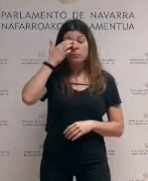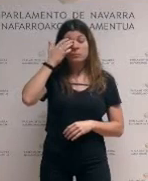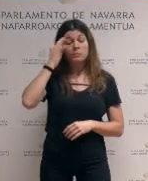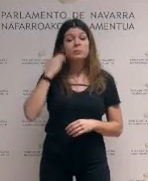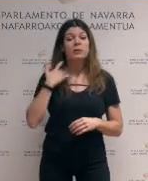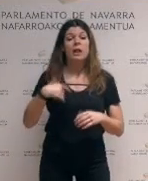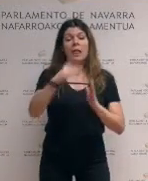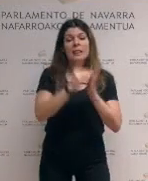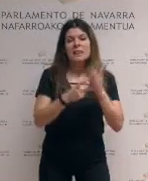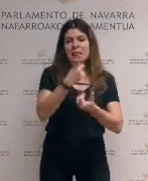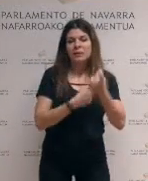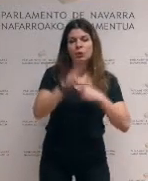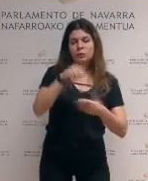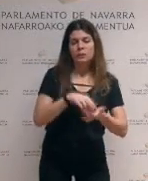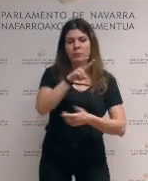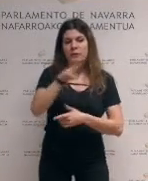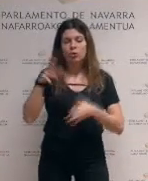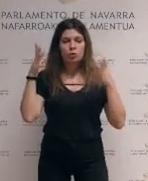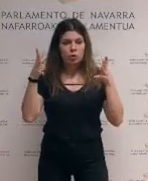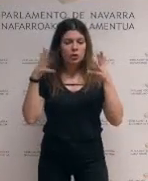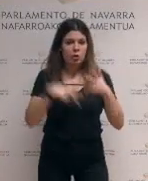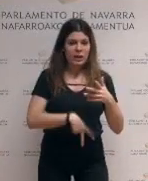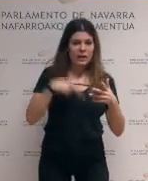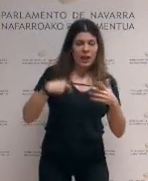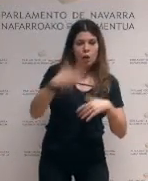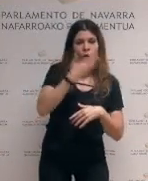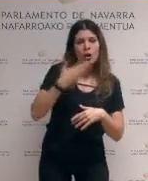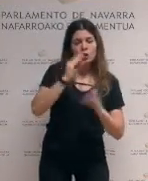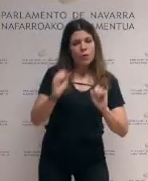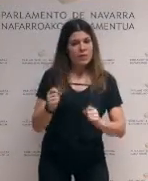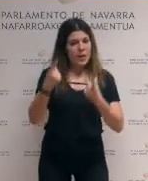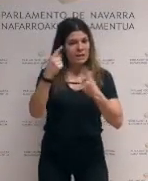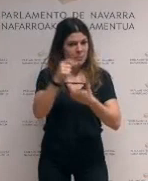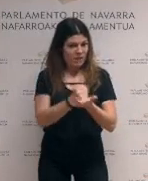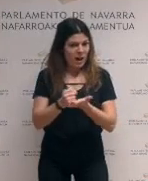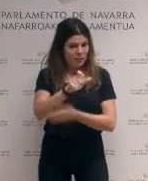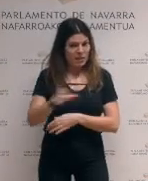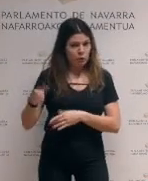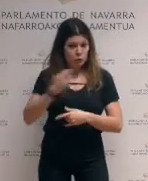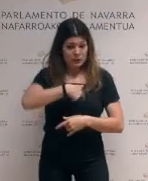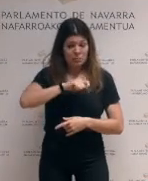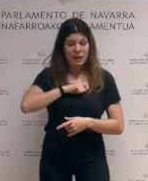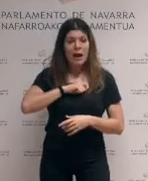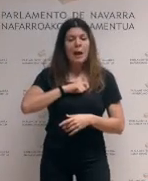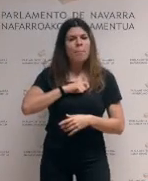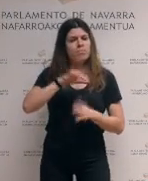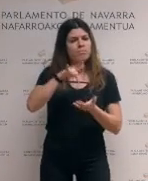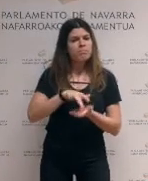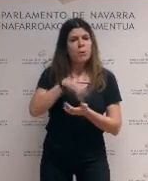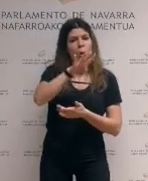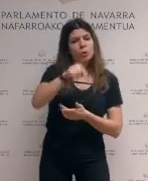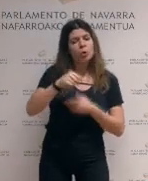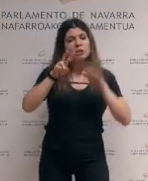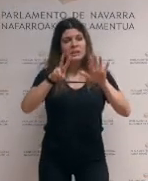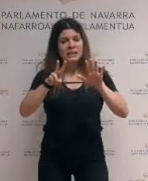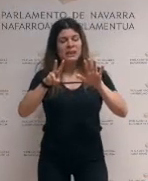año 2022 por el Consejo General de Colegios Oficiales de Farmacéuticos de España, en España existen 4,7 farmacias por